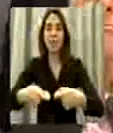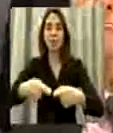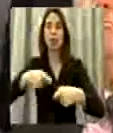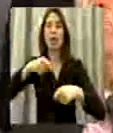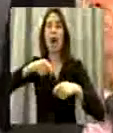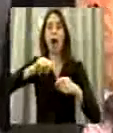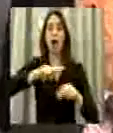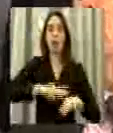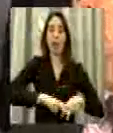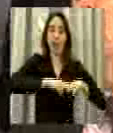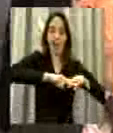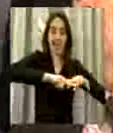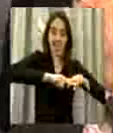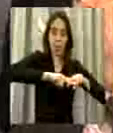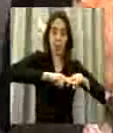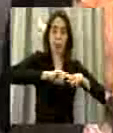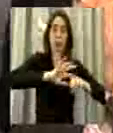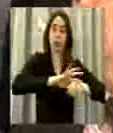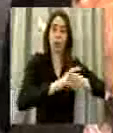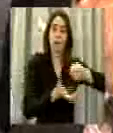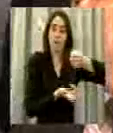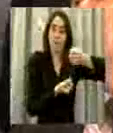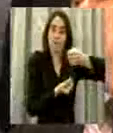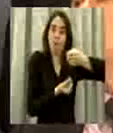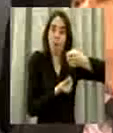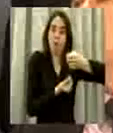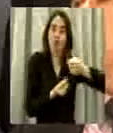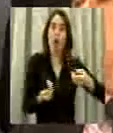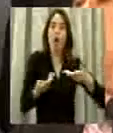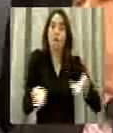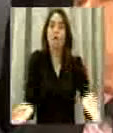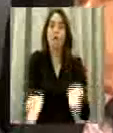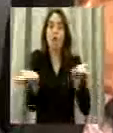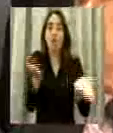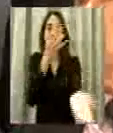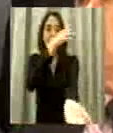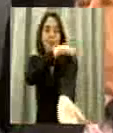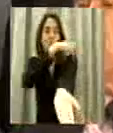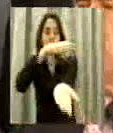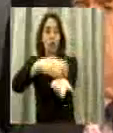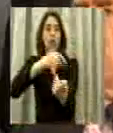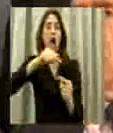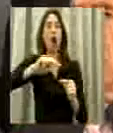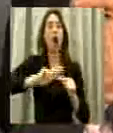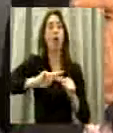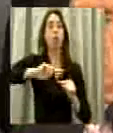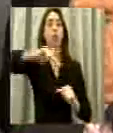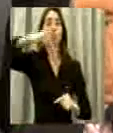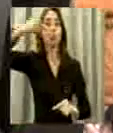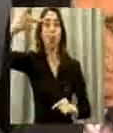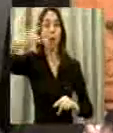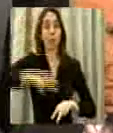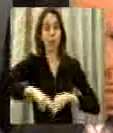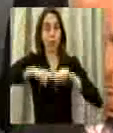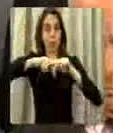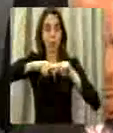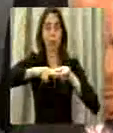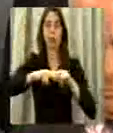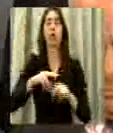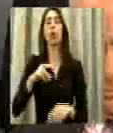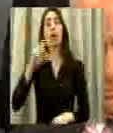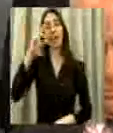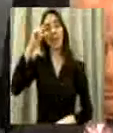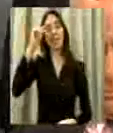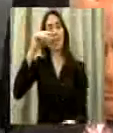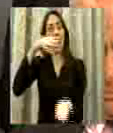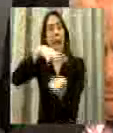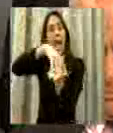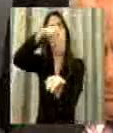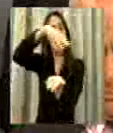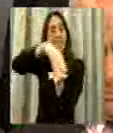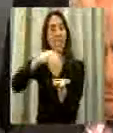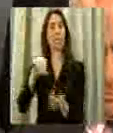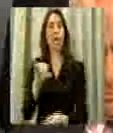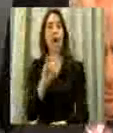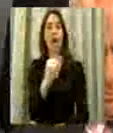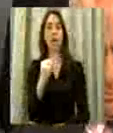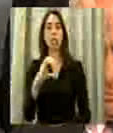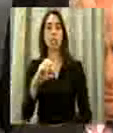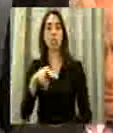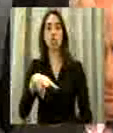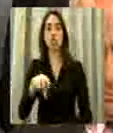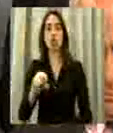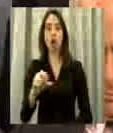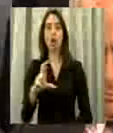los recursos que entregamos al Fondo de Fomento de Zonas Extremas. Estamos creando una zona franca industrial en Arica, que le da